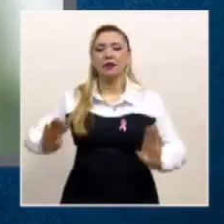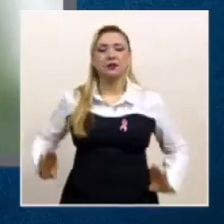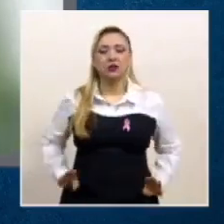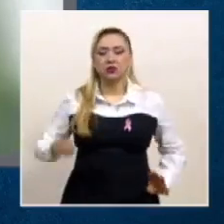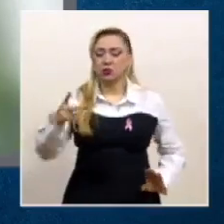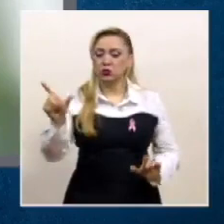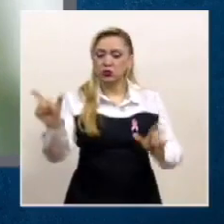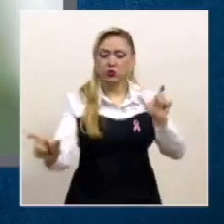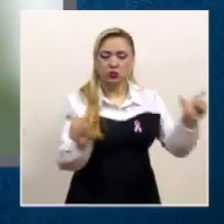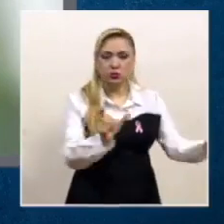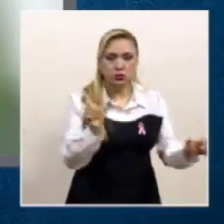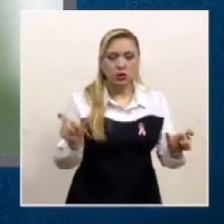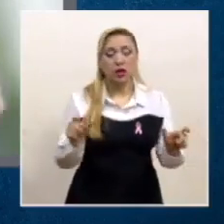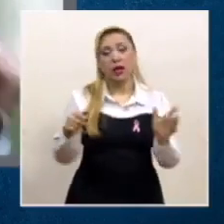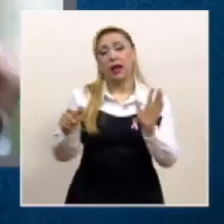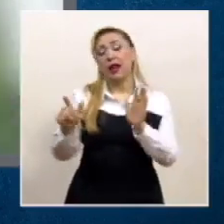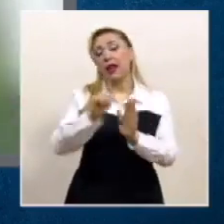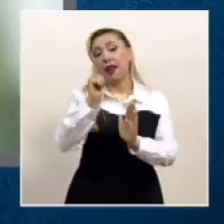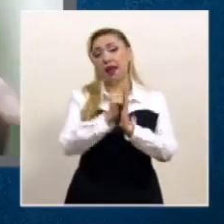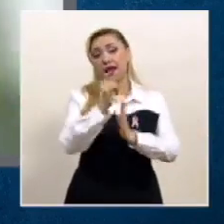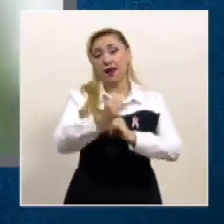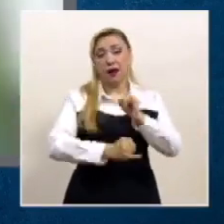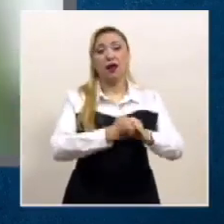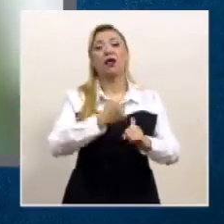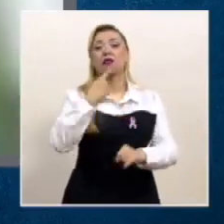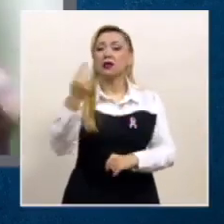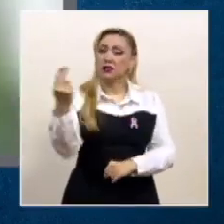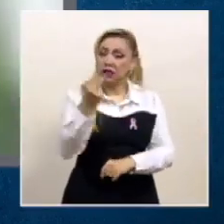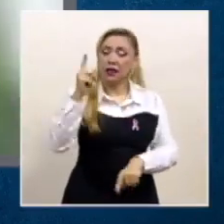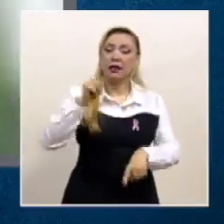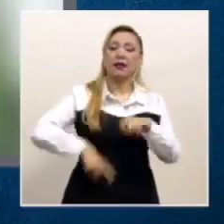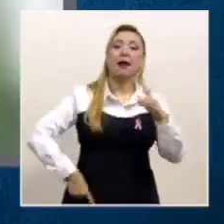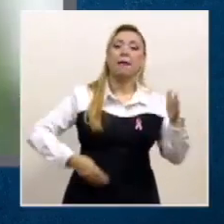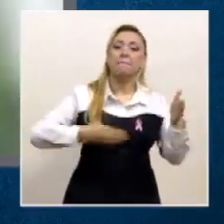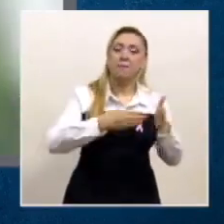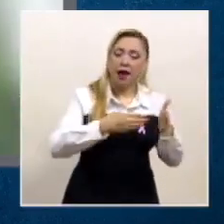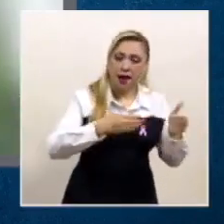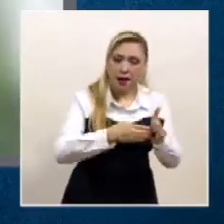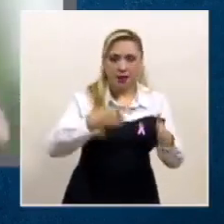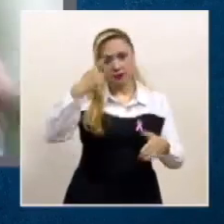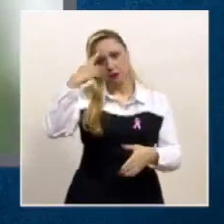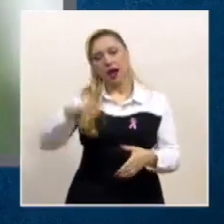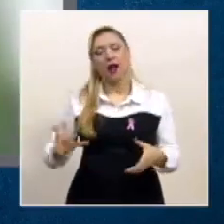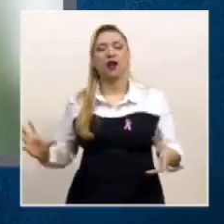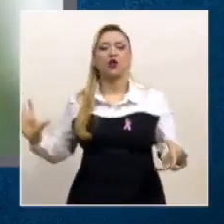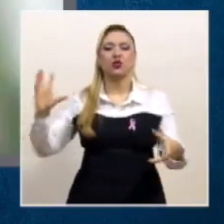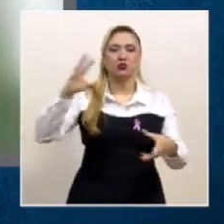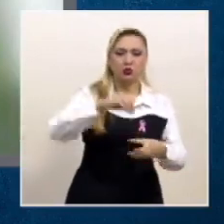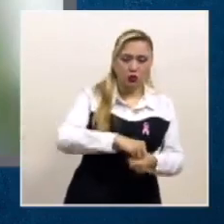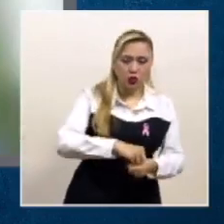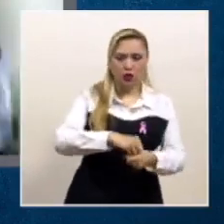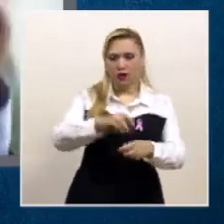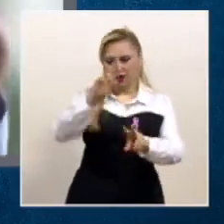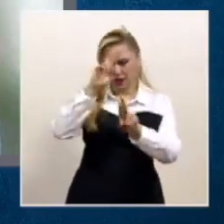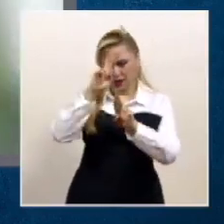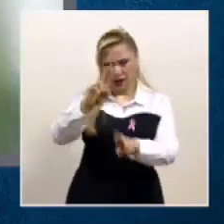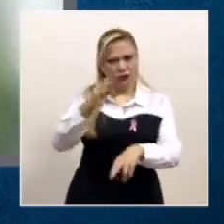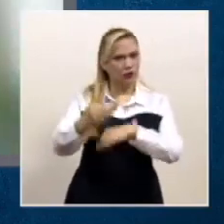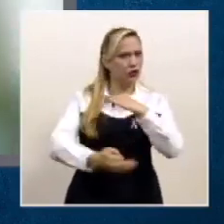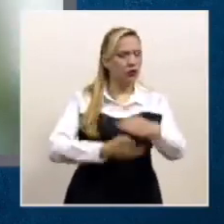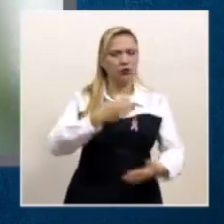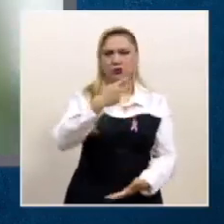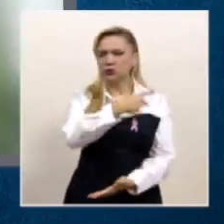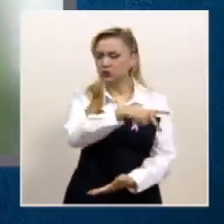hace específica esta necesidad de eliminar barreras para garantizar la inclusión y el ejercicio de todos estos